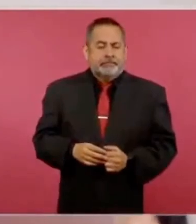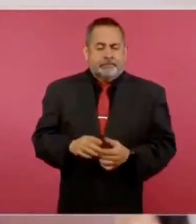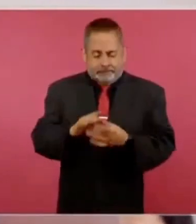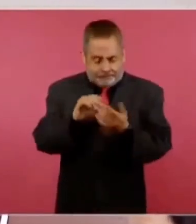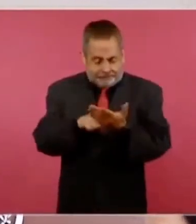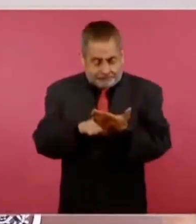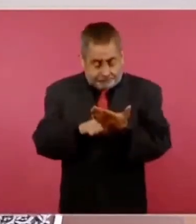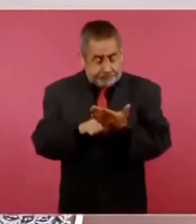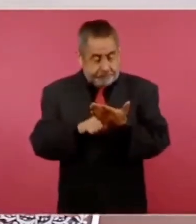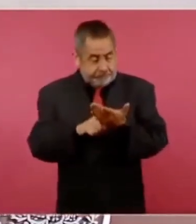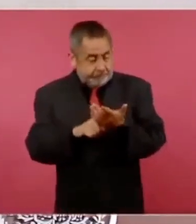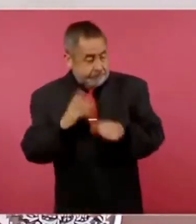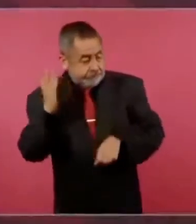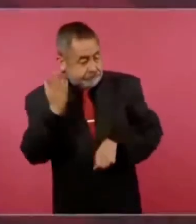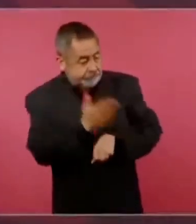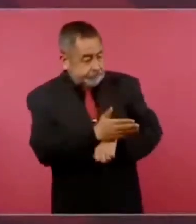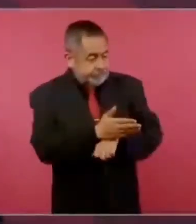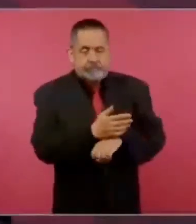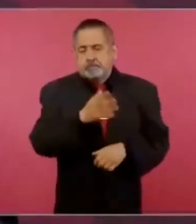castigar